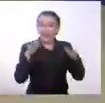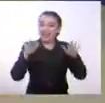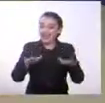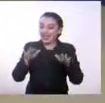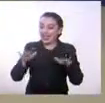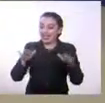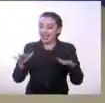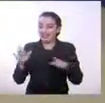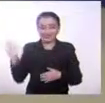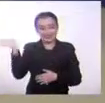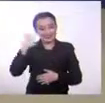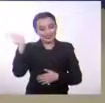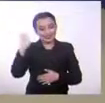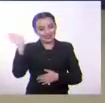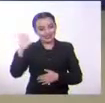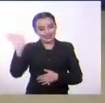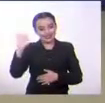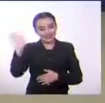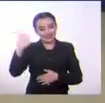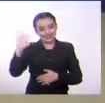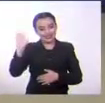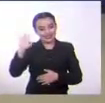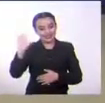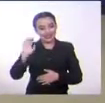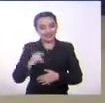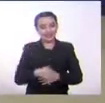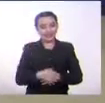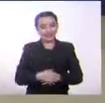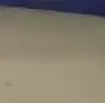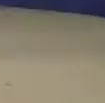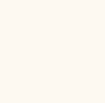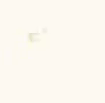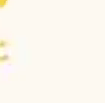y bueno. Adiós. Hasta la próxima. Hasta la